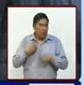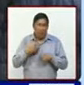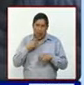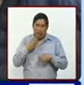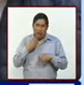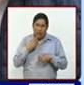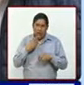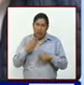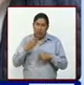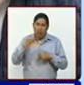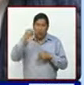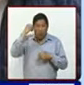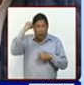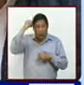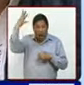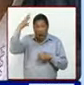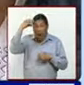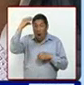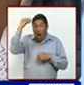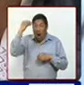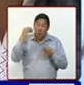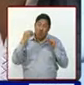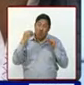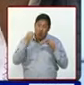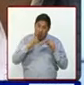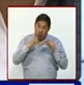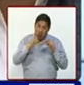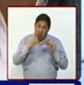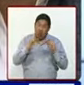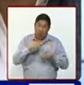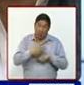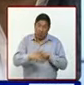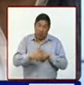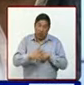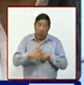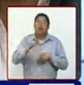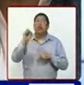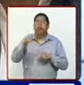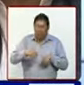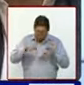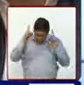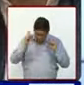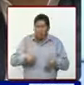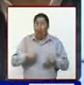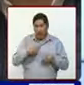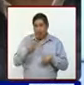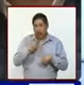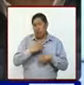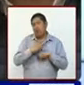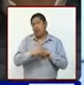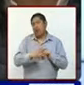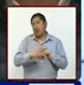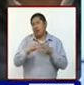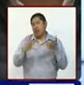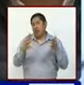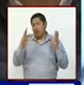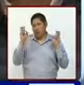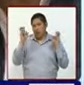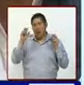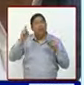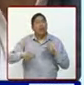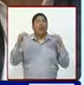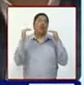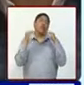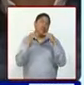desierta la convocatoria que una ampliación. Indudablemente que es mucho más complicado declarar desierta. Es una salida alternativa